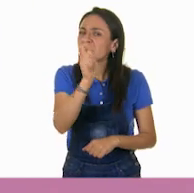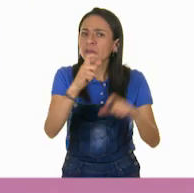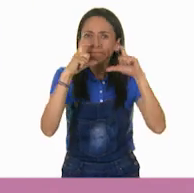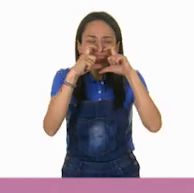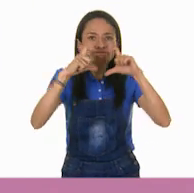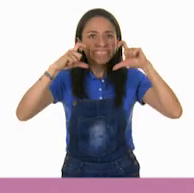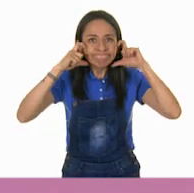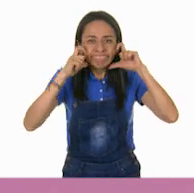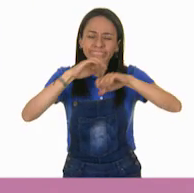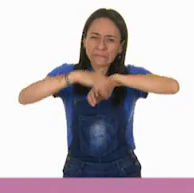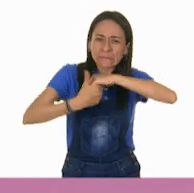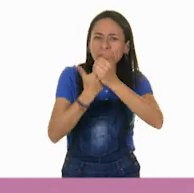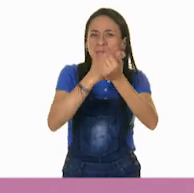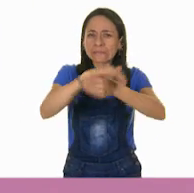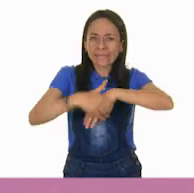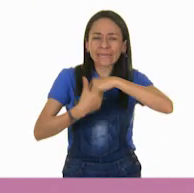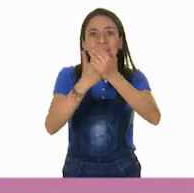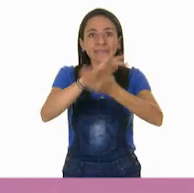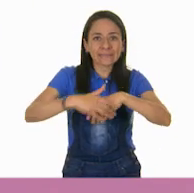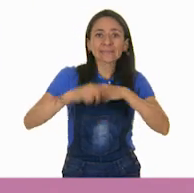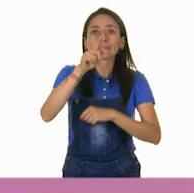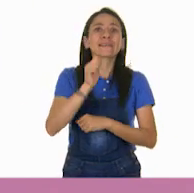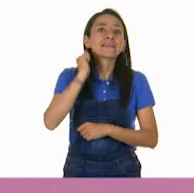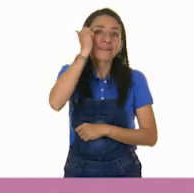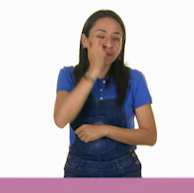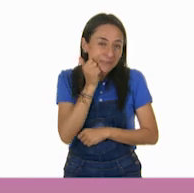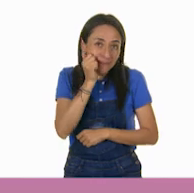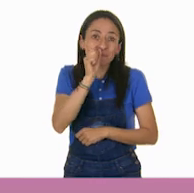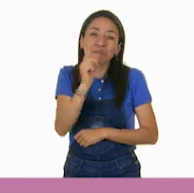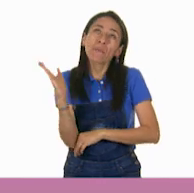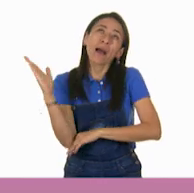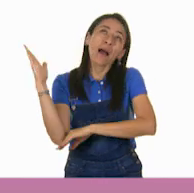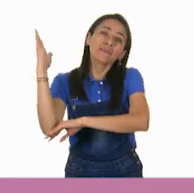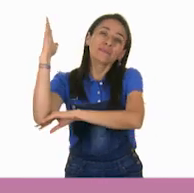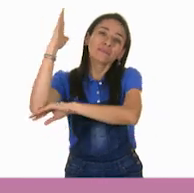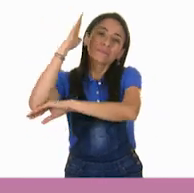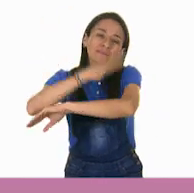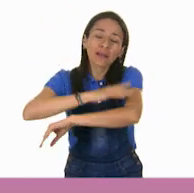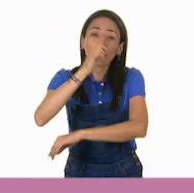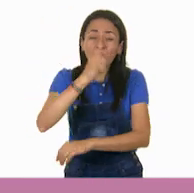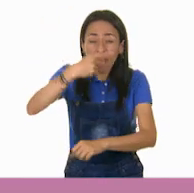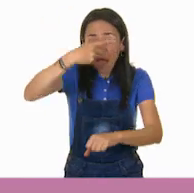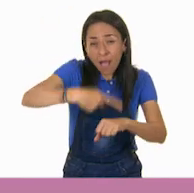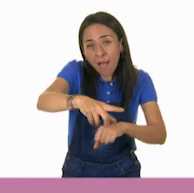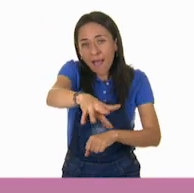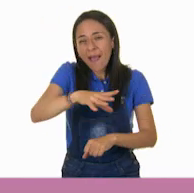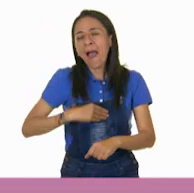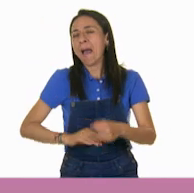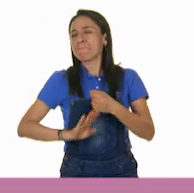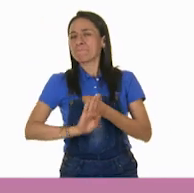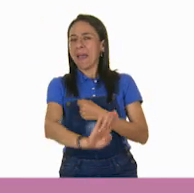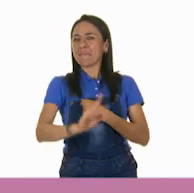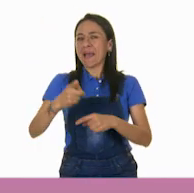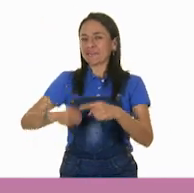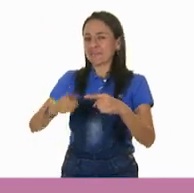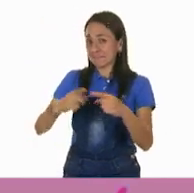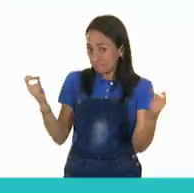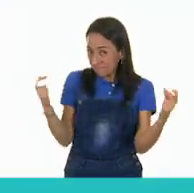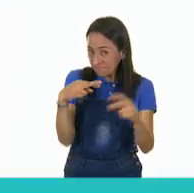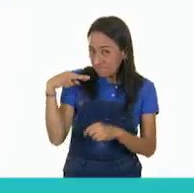lavarse las manos con agua y jabón varias veces al día nos mantendrá alejados de las enfermedades nos vemos